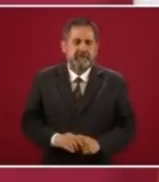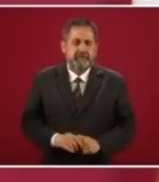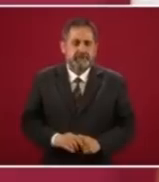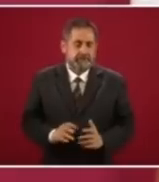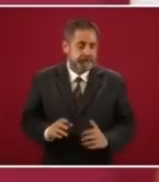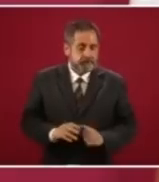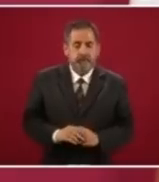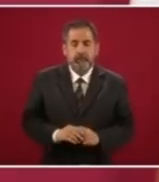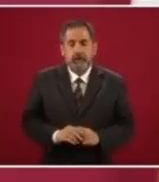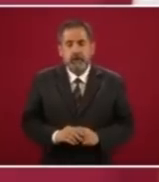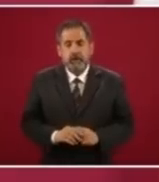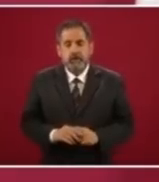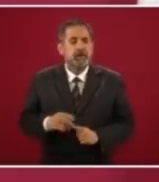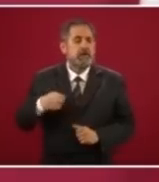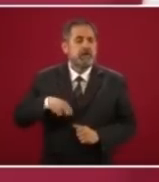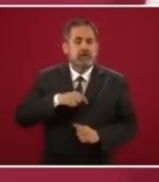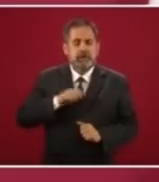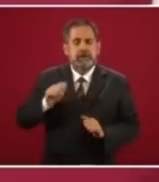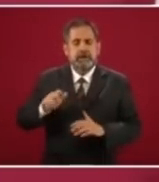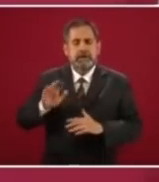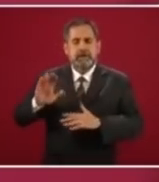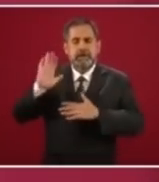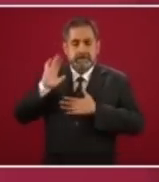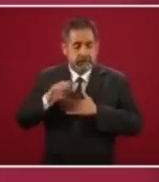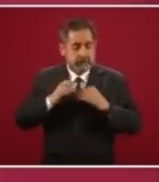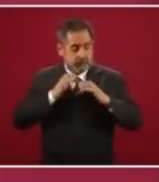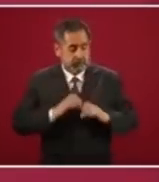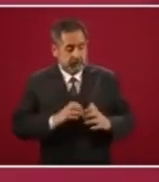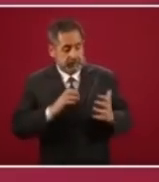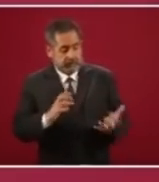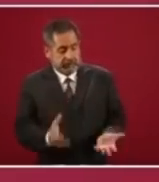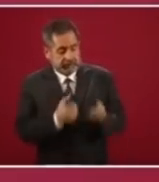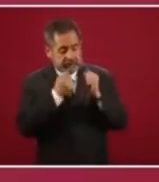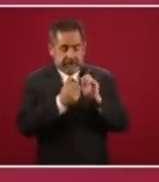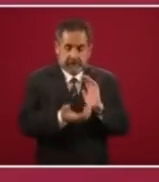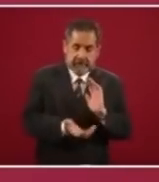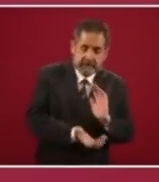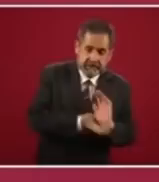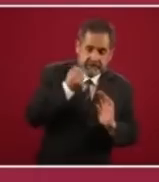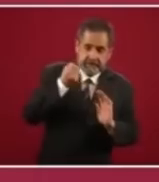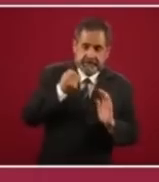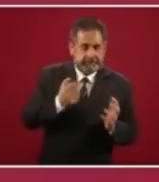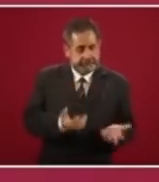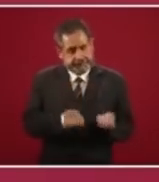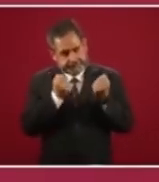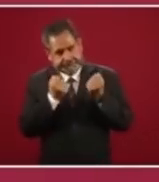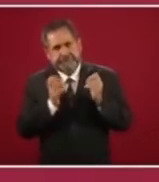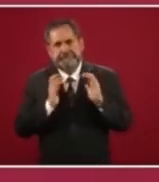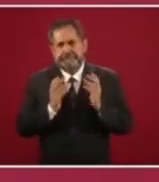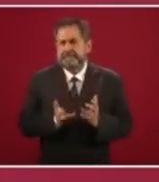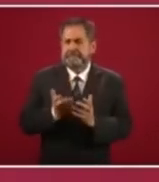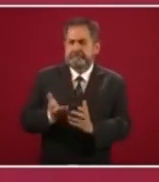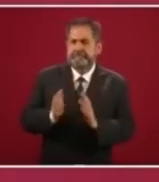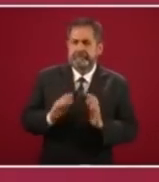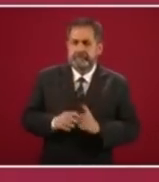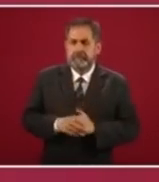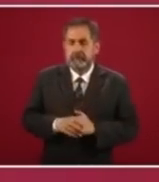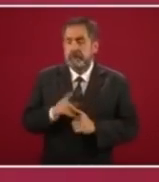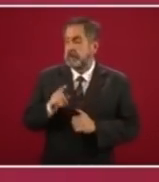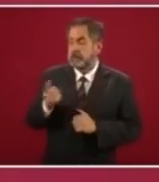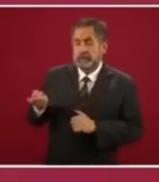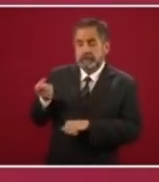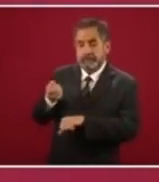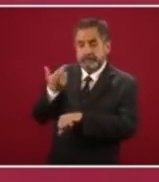Nosotros nos comprometimos a rescatar los cuerpos de los mineros y la